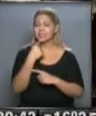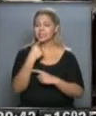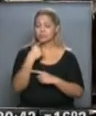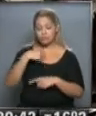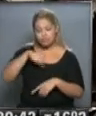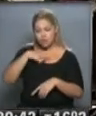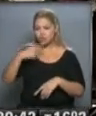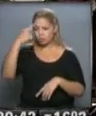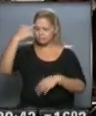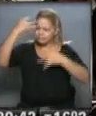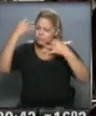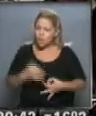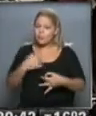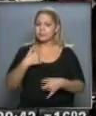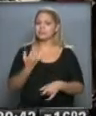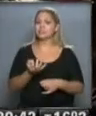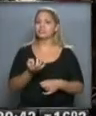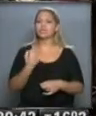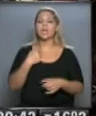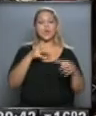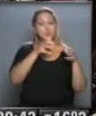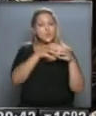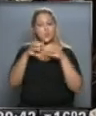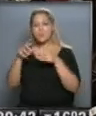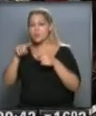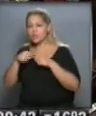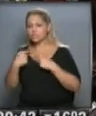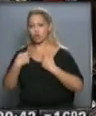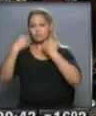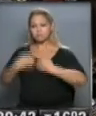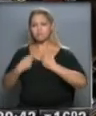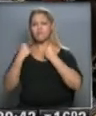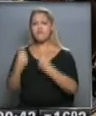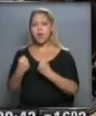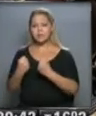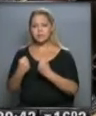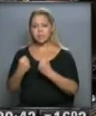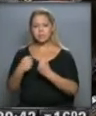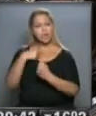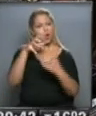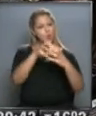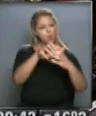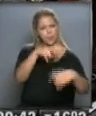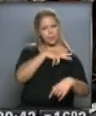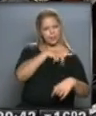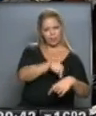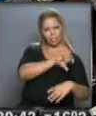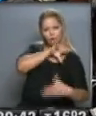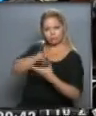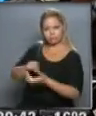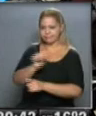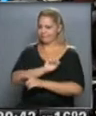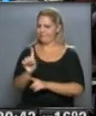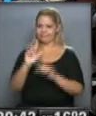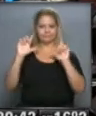estamos convencidos que con partidos políticos fuertes no hay corporación que pueda